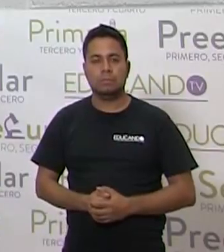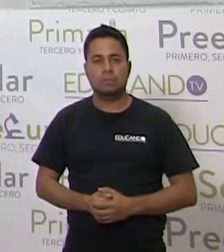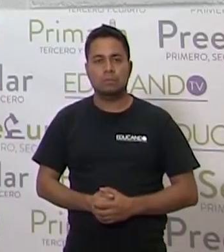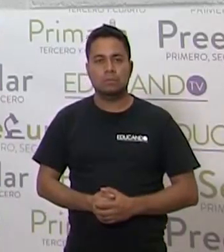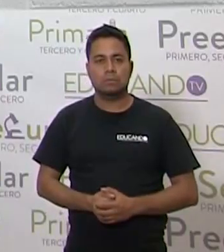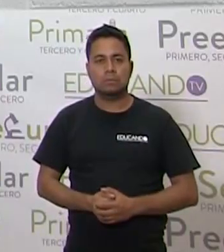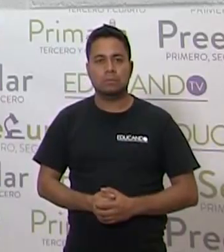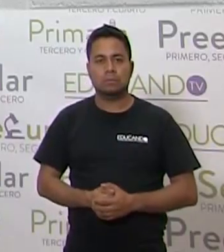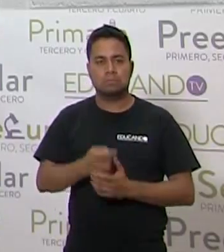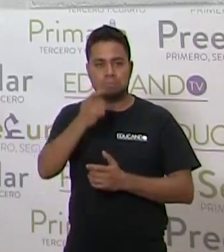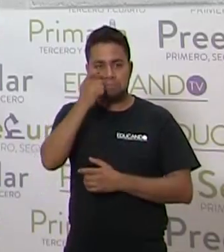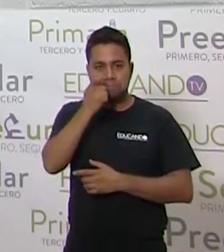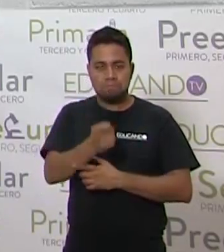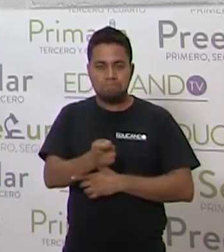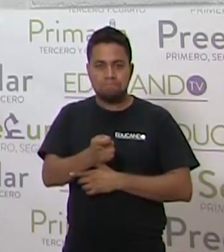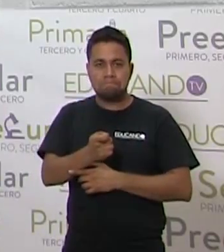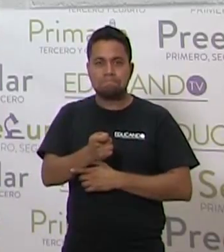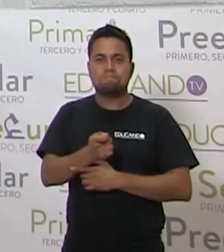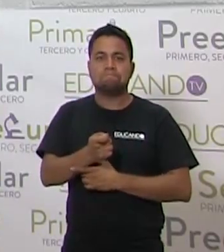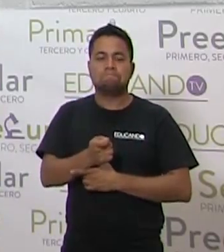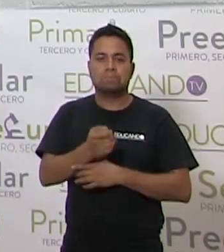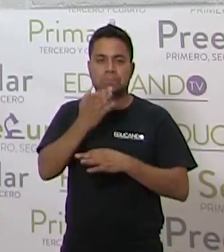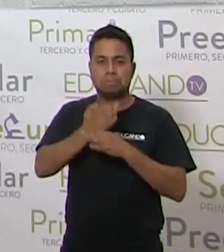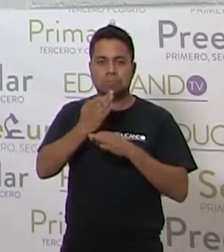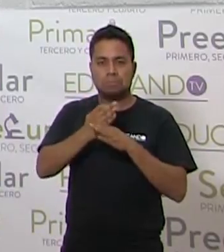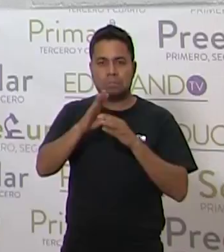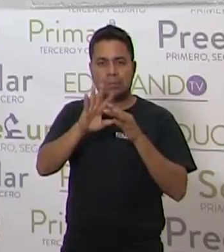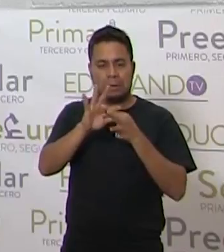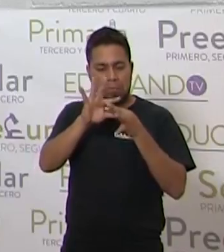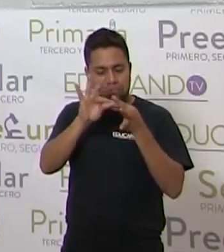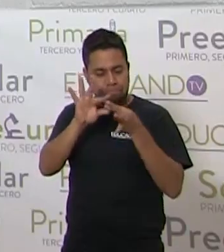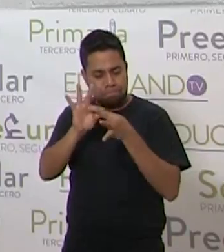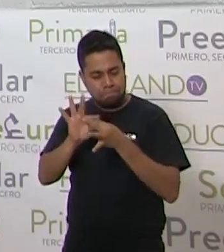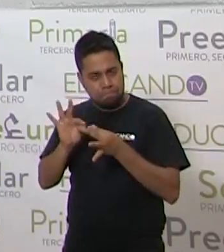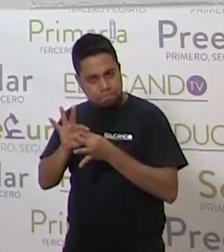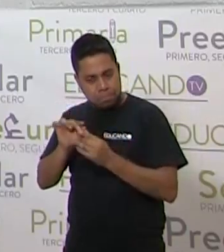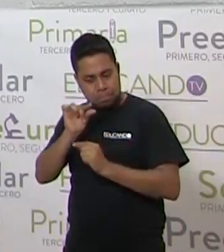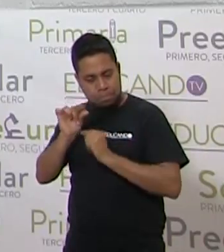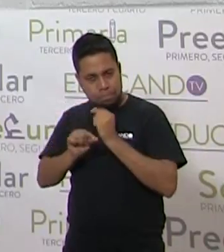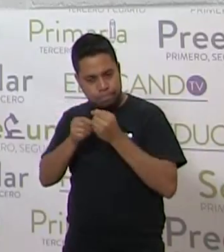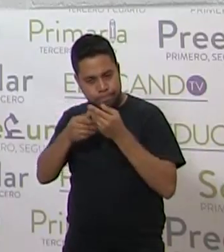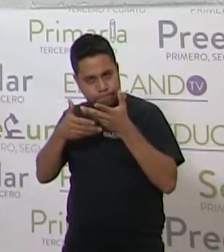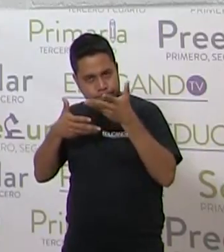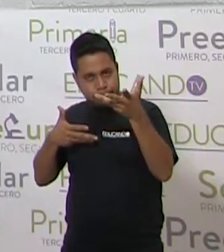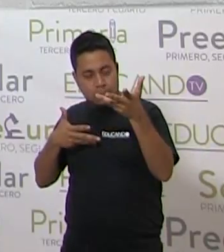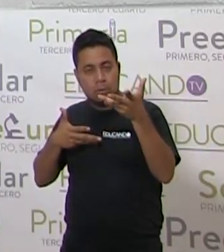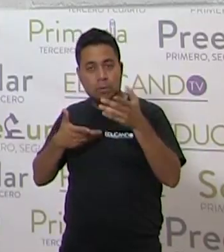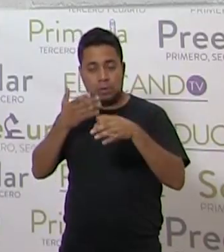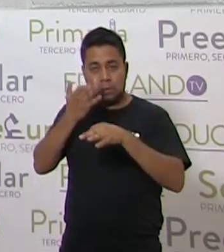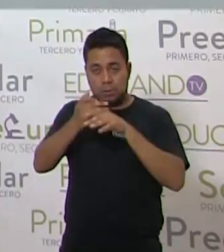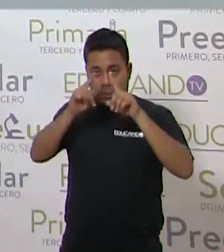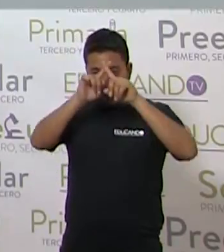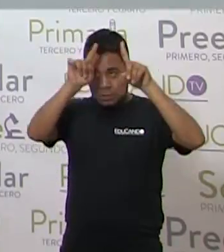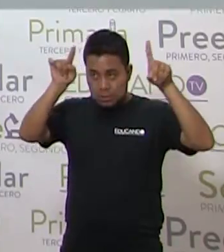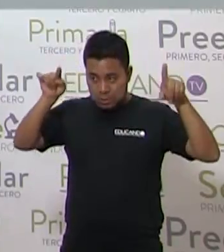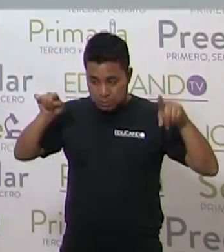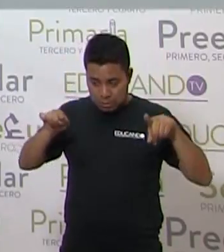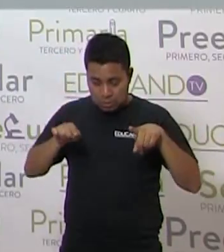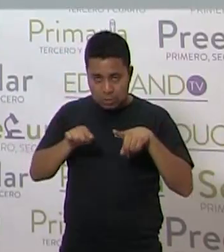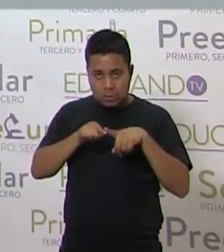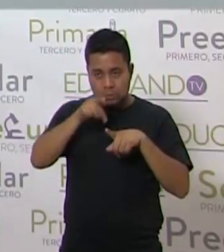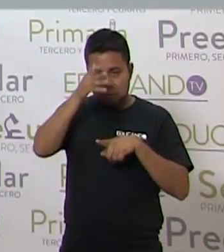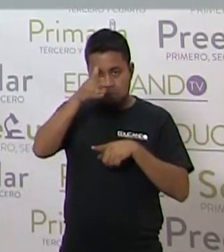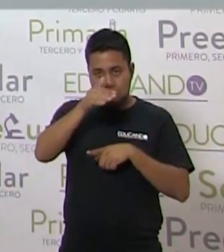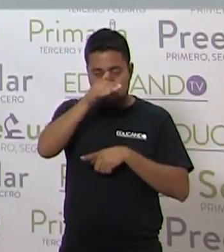decir vamos a irlo vamos a irlo desglosando poco a poco la Gráfica que vemos aquí significa el